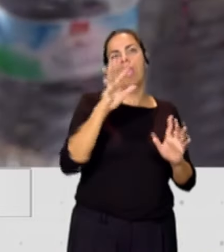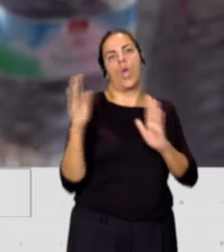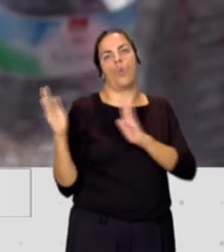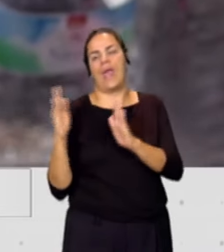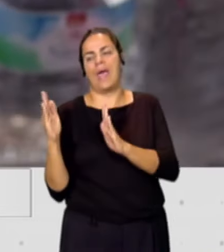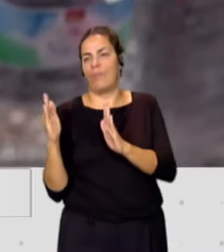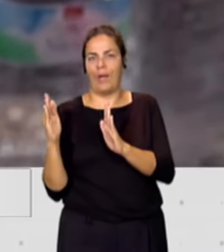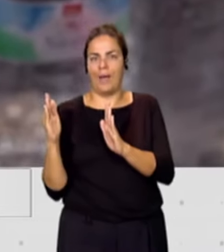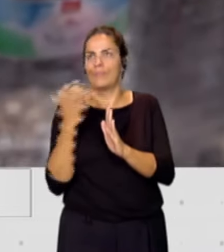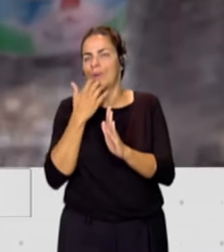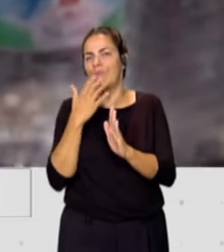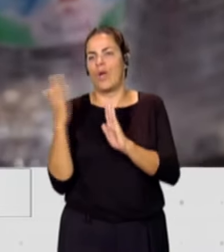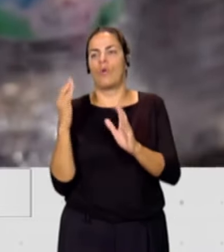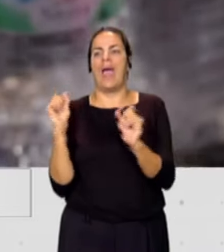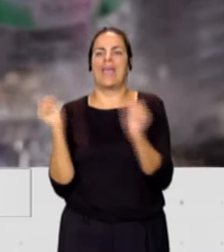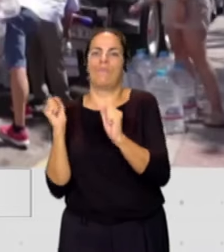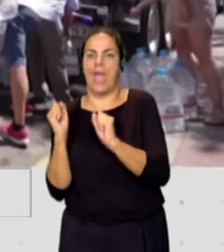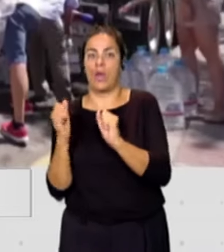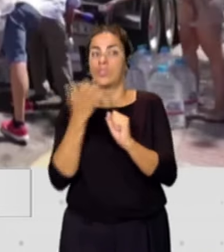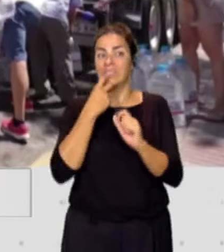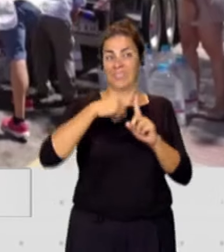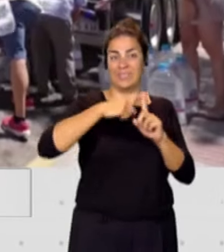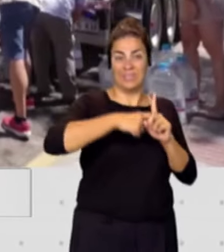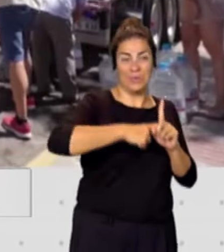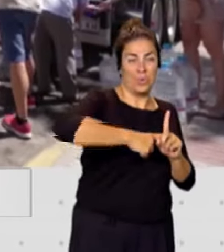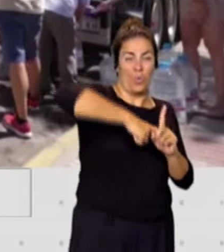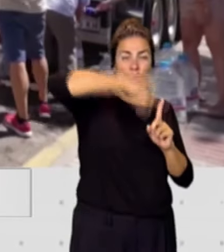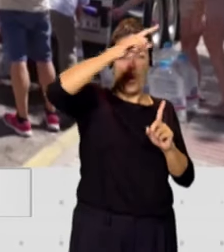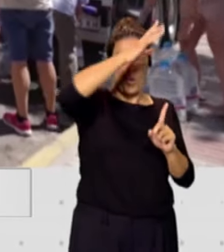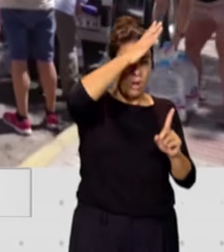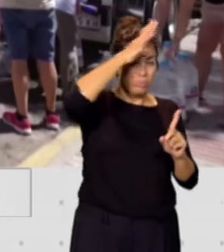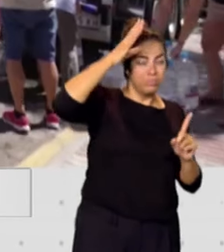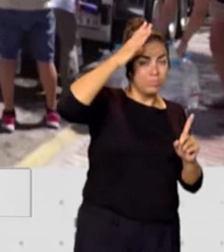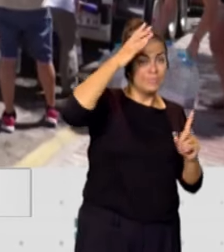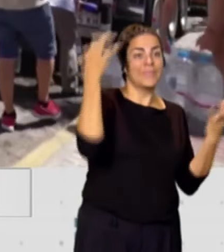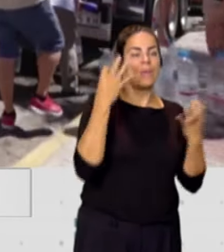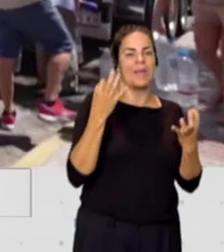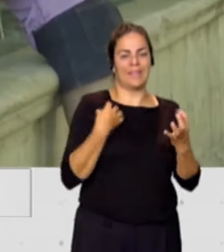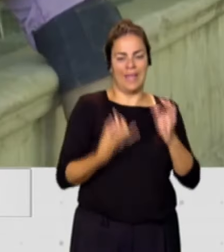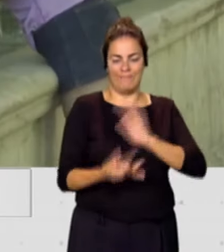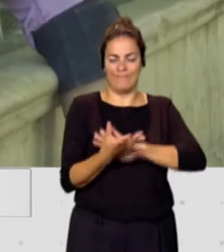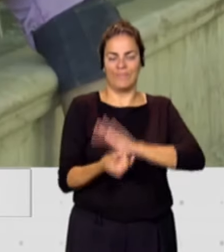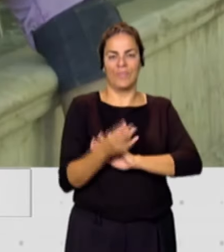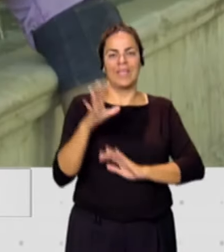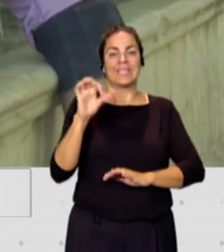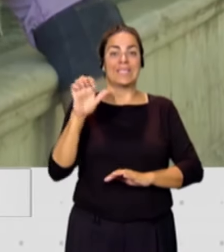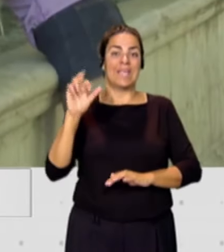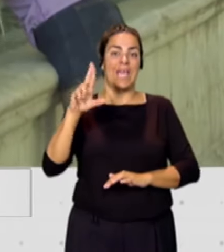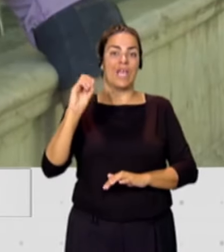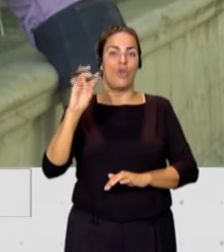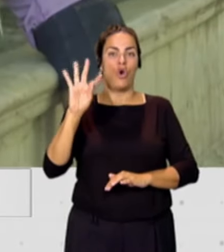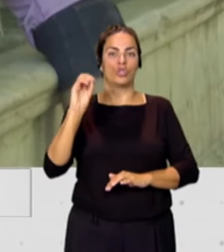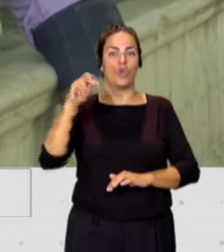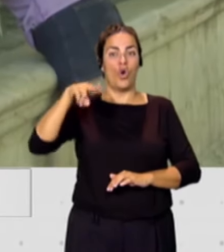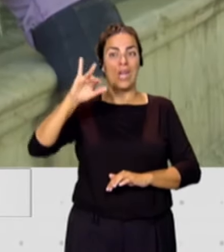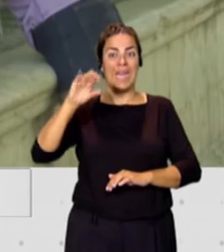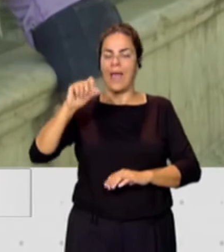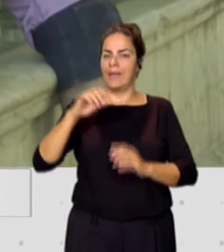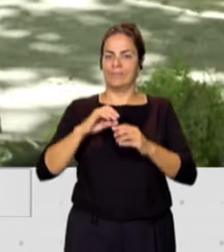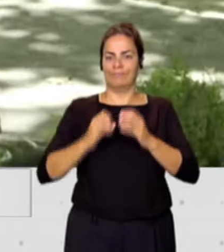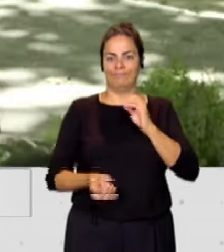corresponden al invierno por ejemplo lo que hace Es que disminuya la producción de serotonina y la serotonina es un neurotransmisor que utilizamos